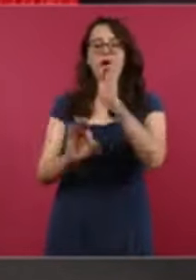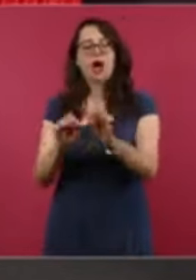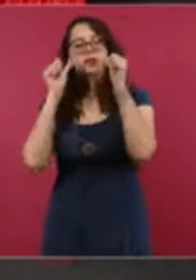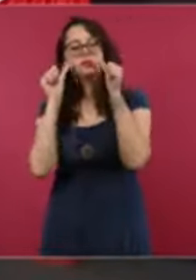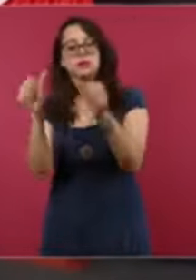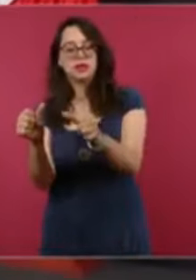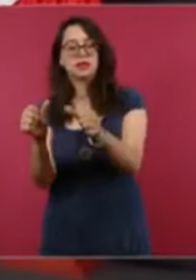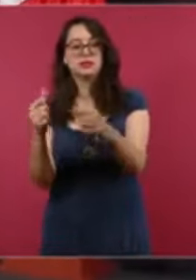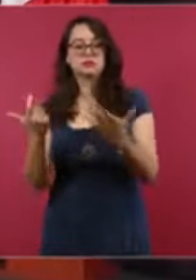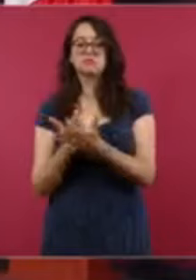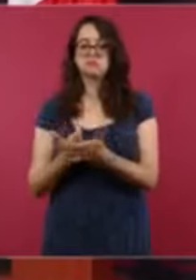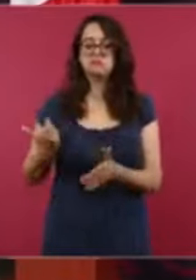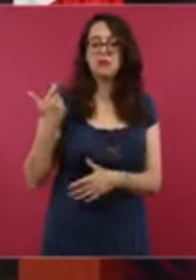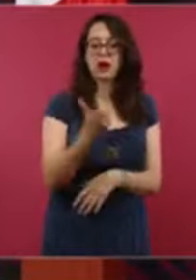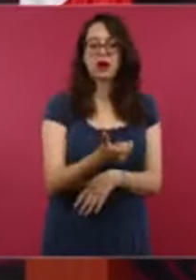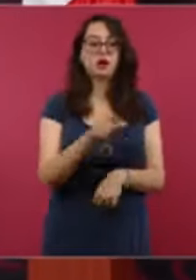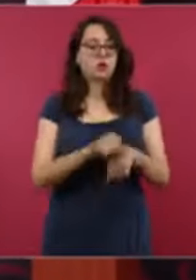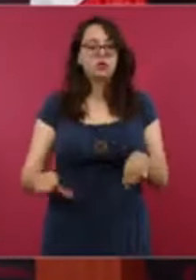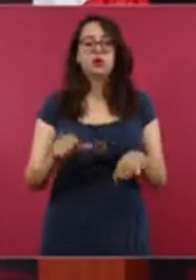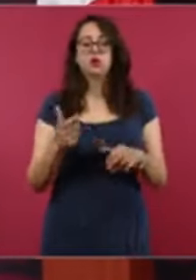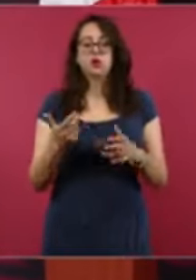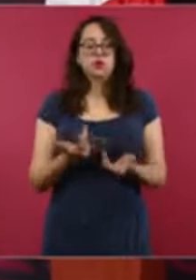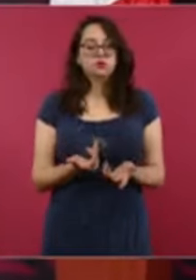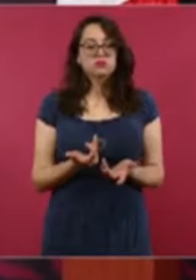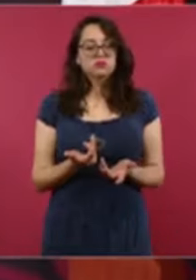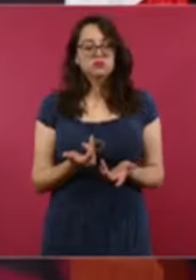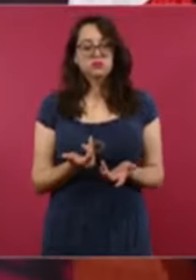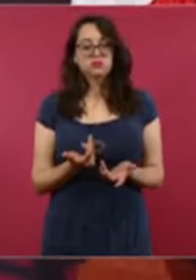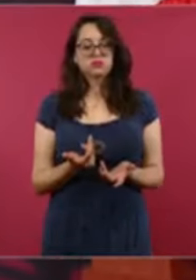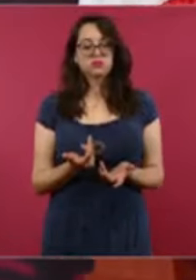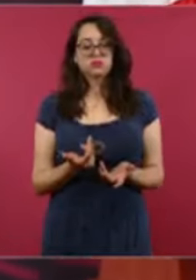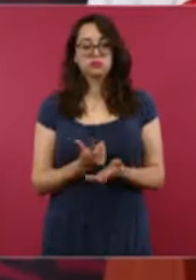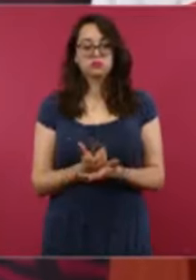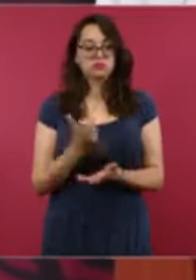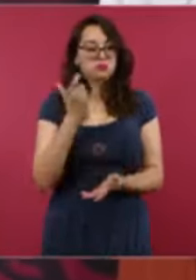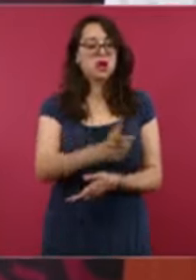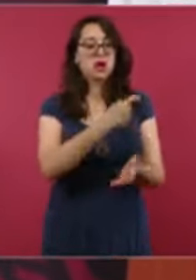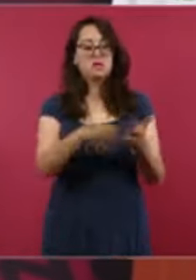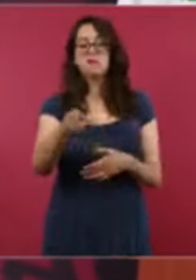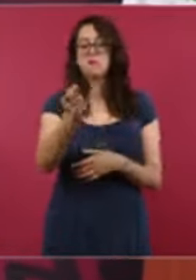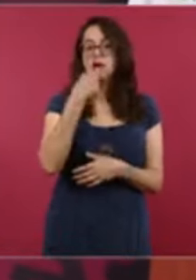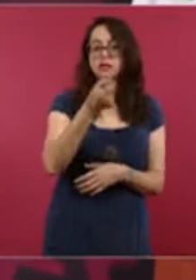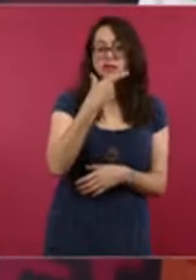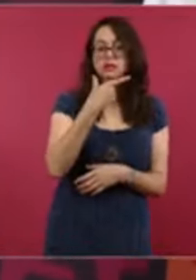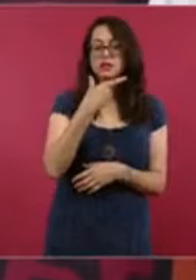para pagar una operación, una intervención quirúrgica o para comprar los medicamentos.